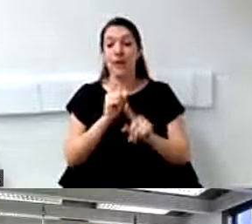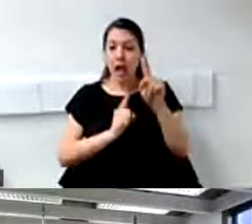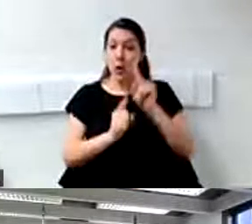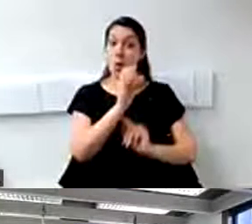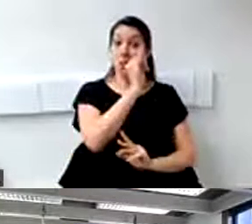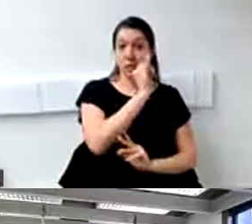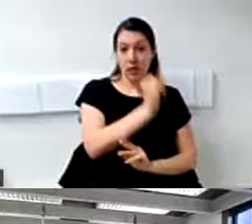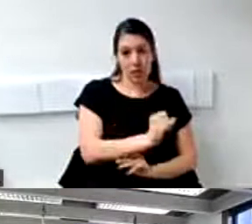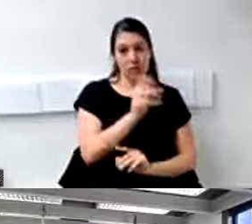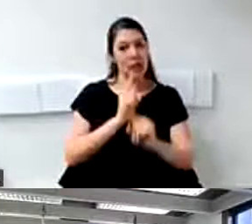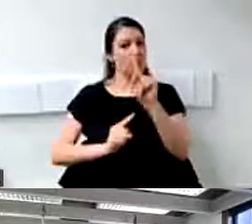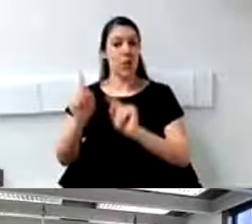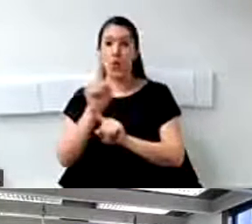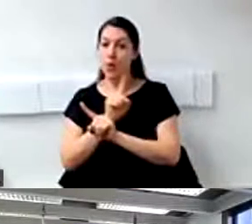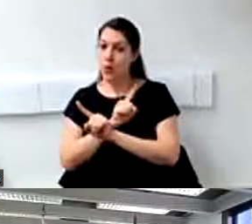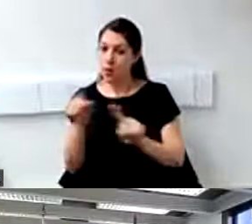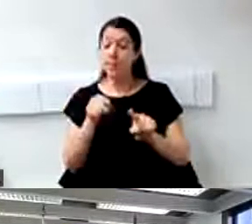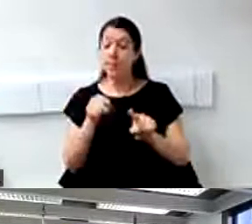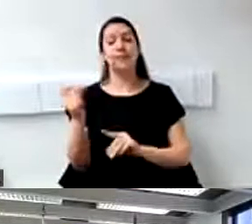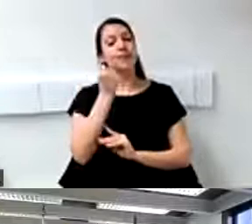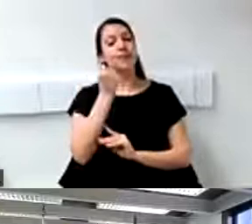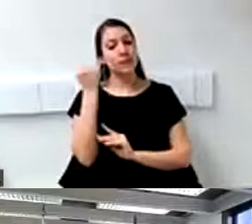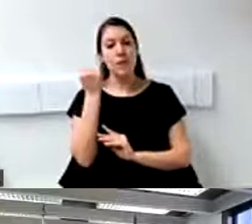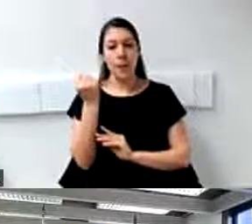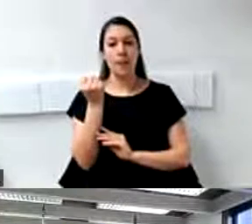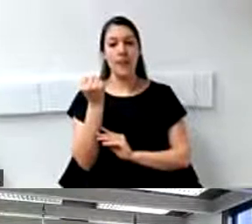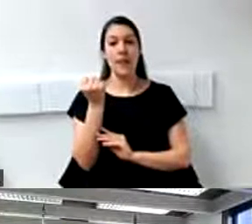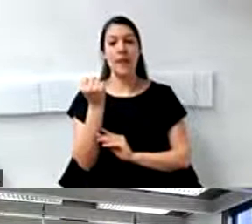no. Y esto es importante que podamos